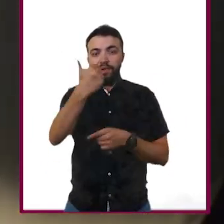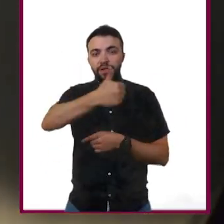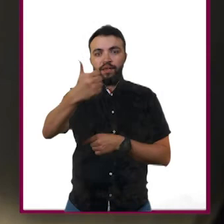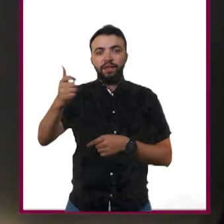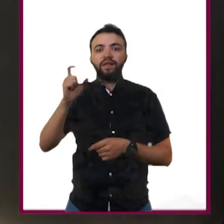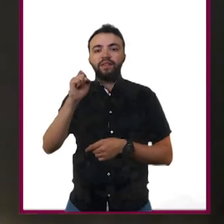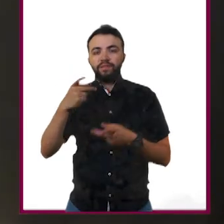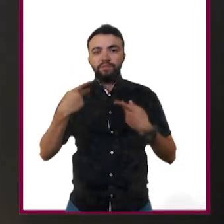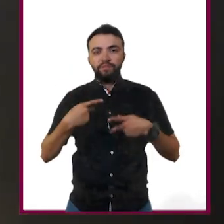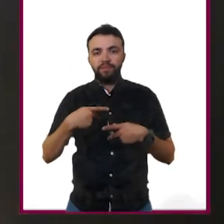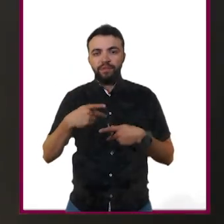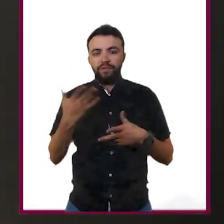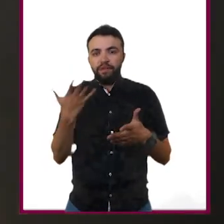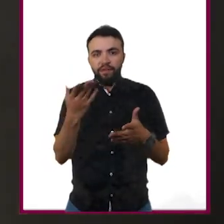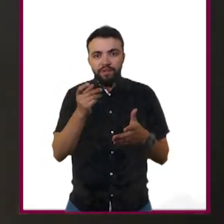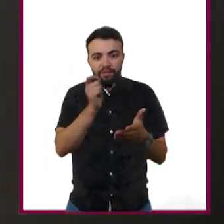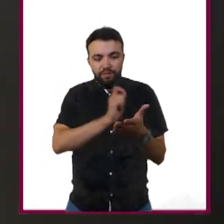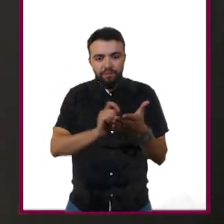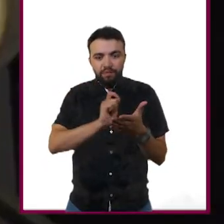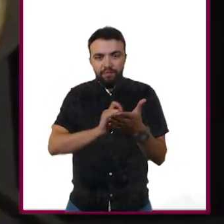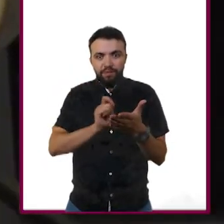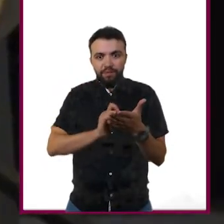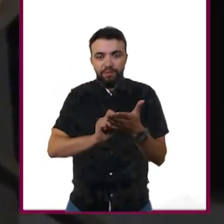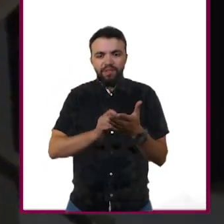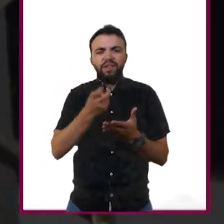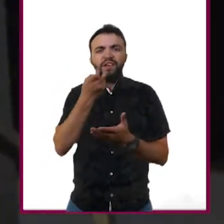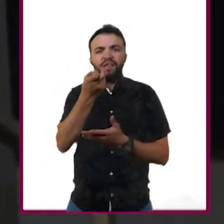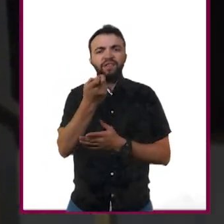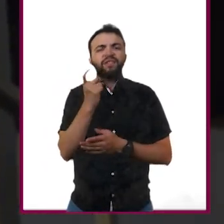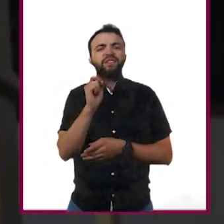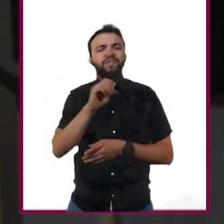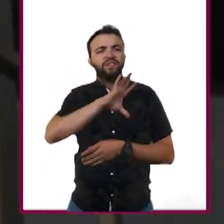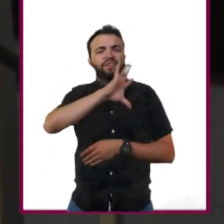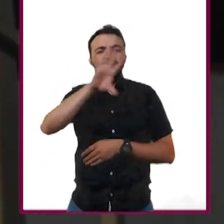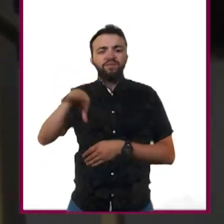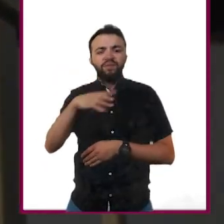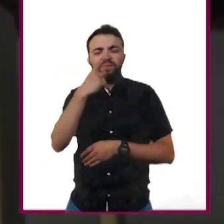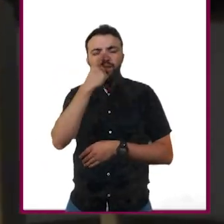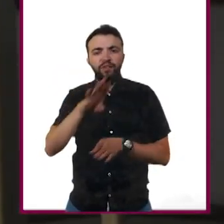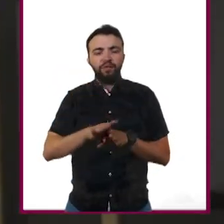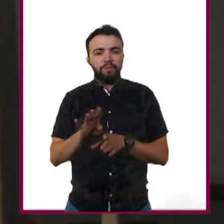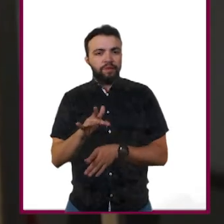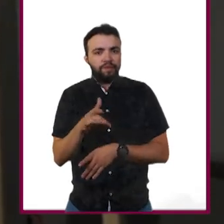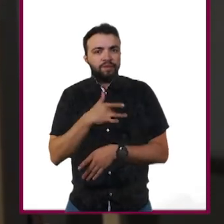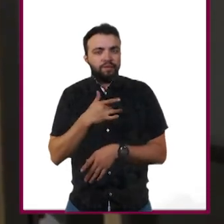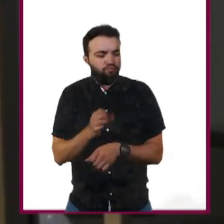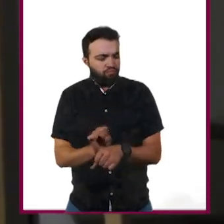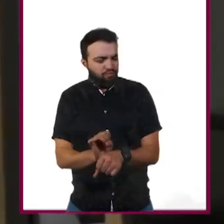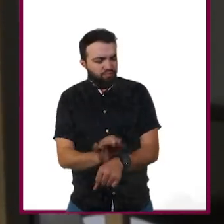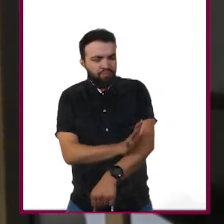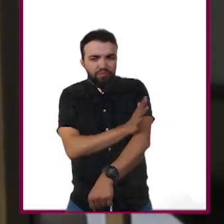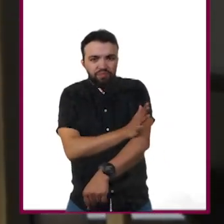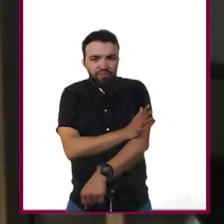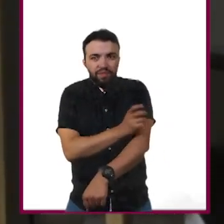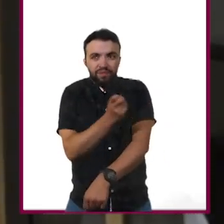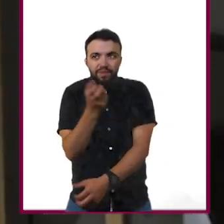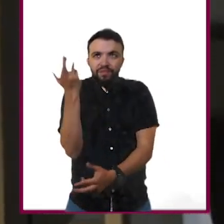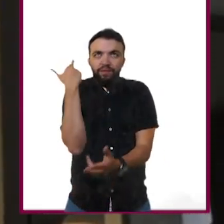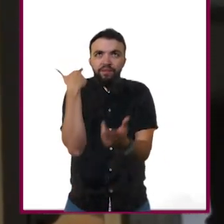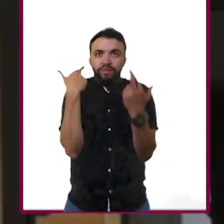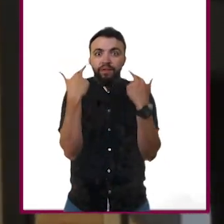por un sonidista. Estas piezas buscan provocar una experiencia a partir del estímulo sonoro y visual. La intención